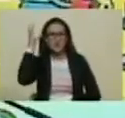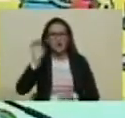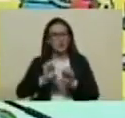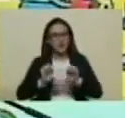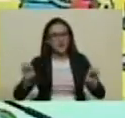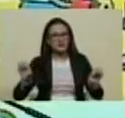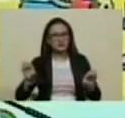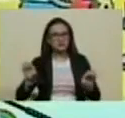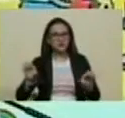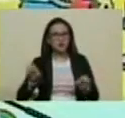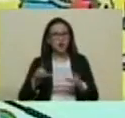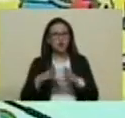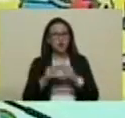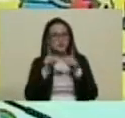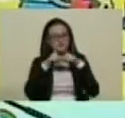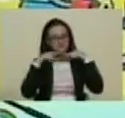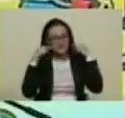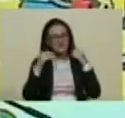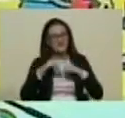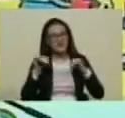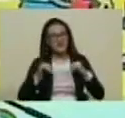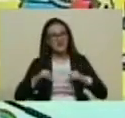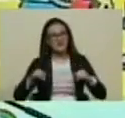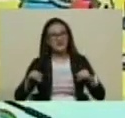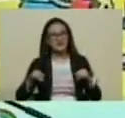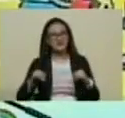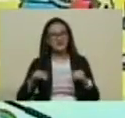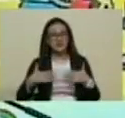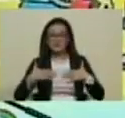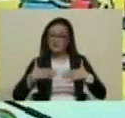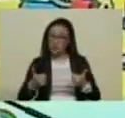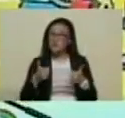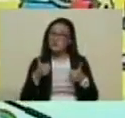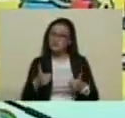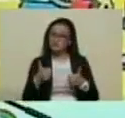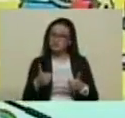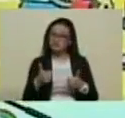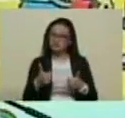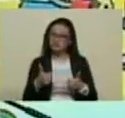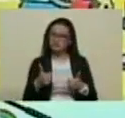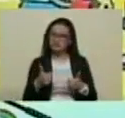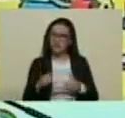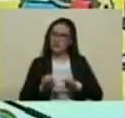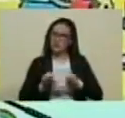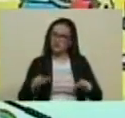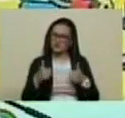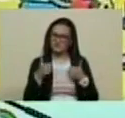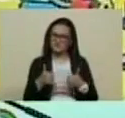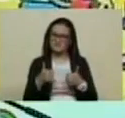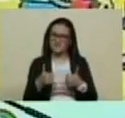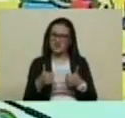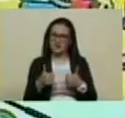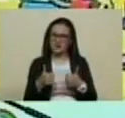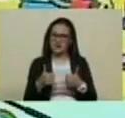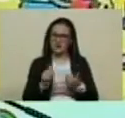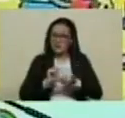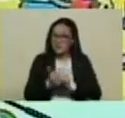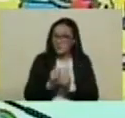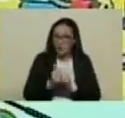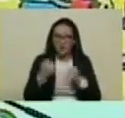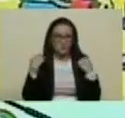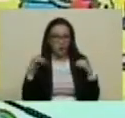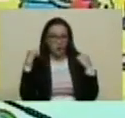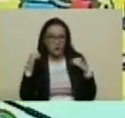¿vale? Sonrientes, felices, sanos, ¿verdad? Bien educados, practicando